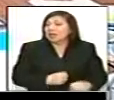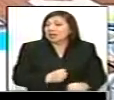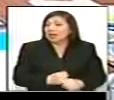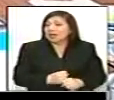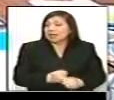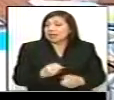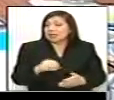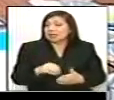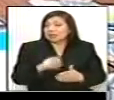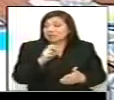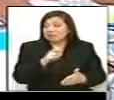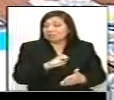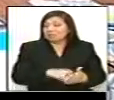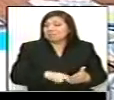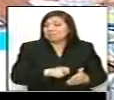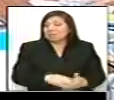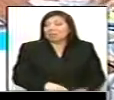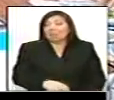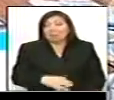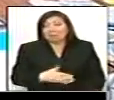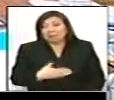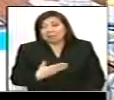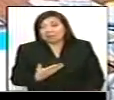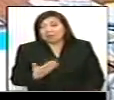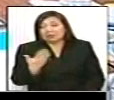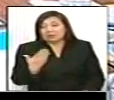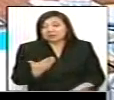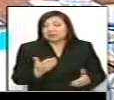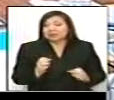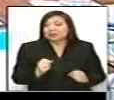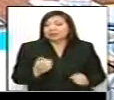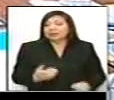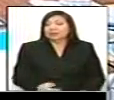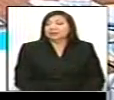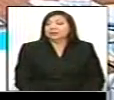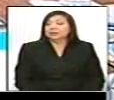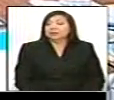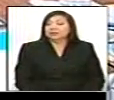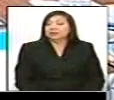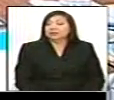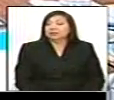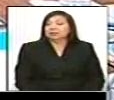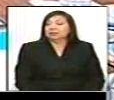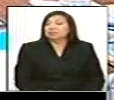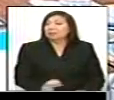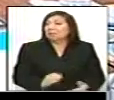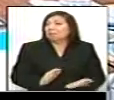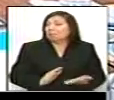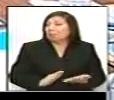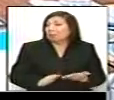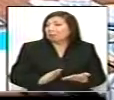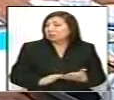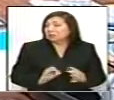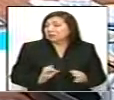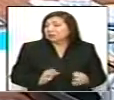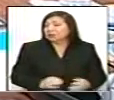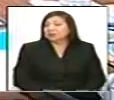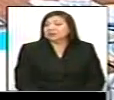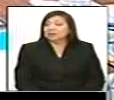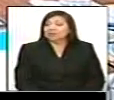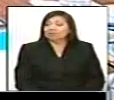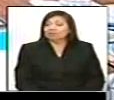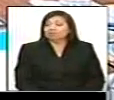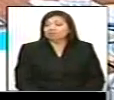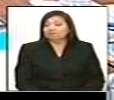una concesión minera. Podría incluso suponer que existe un consentimiento tácito,